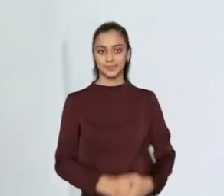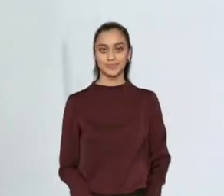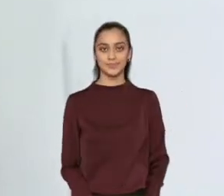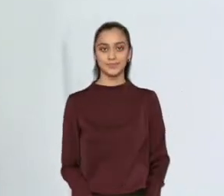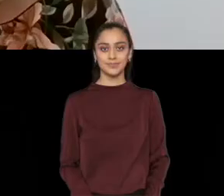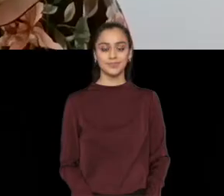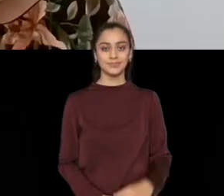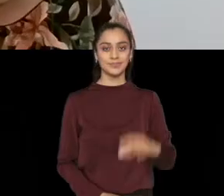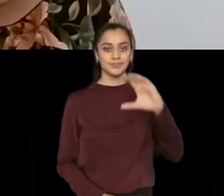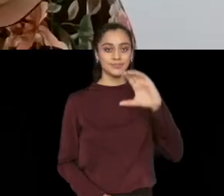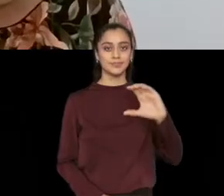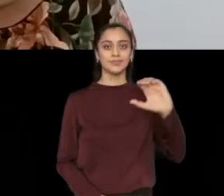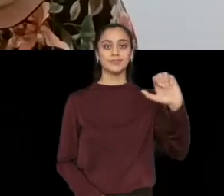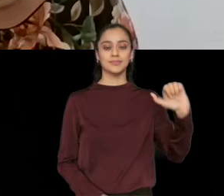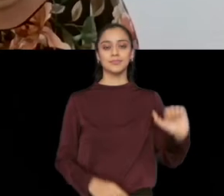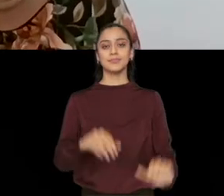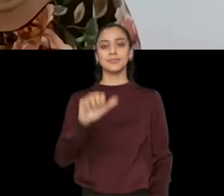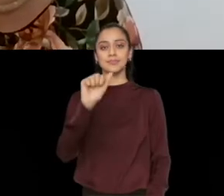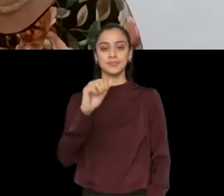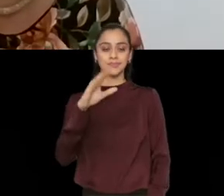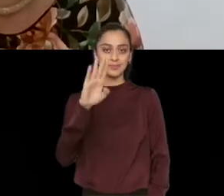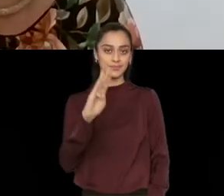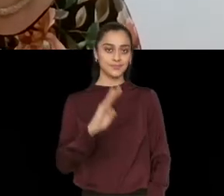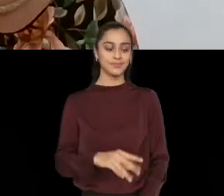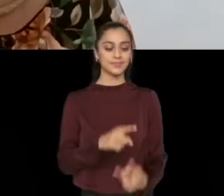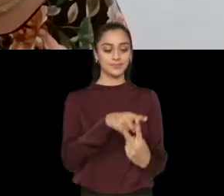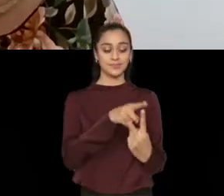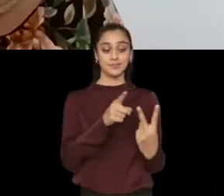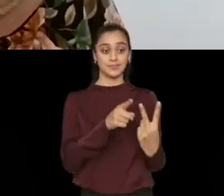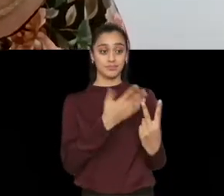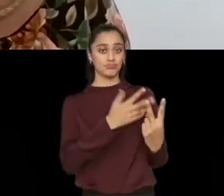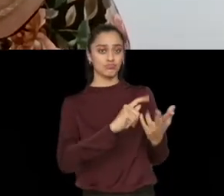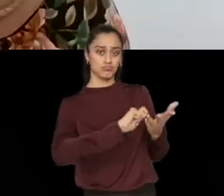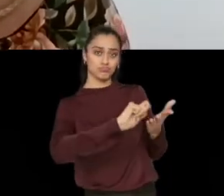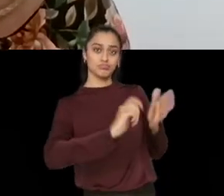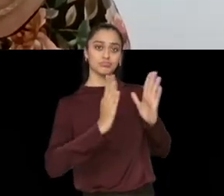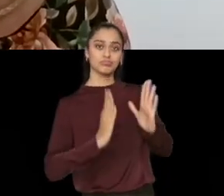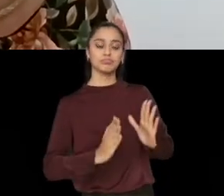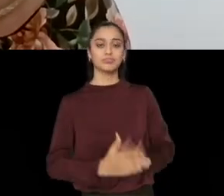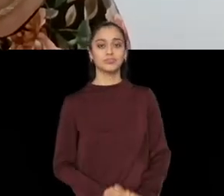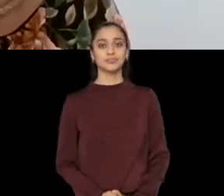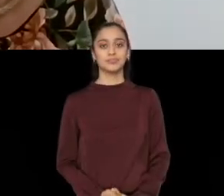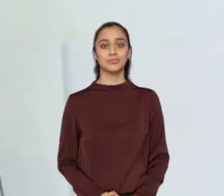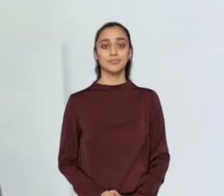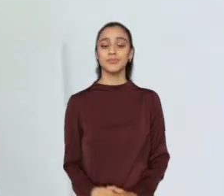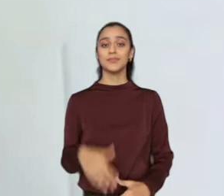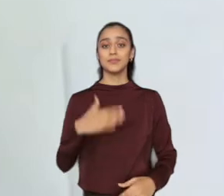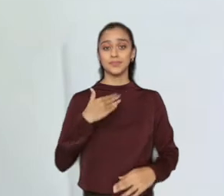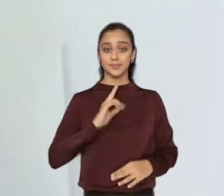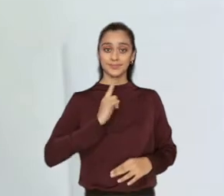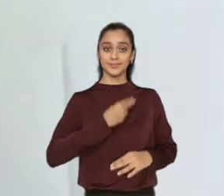periodo, Carmen Arrue y Aide Becker, ambas escritoras. Es un honor